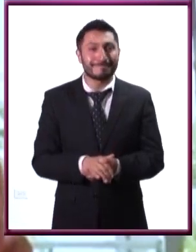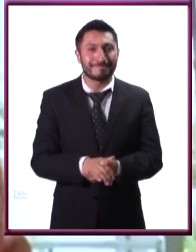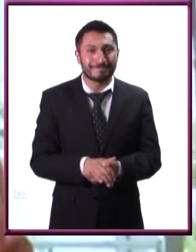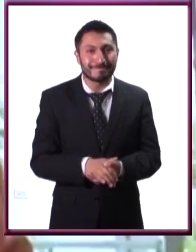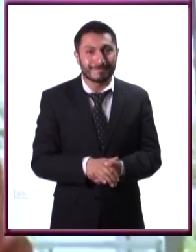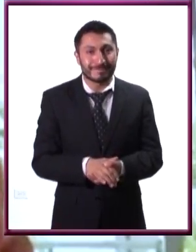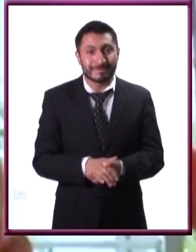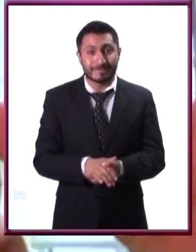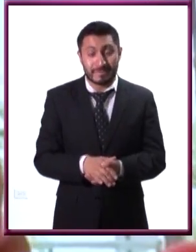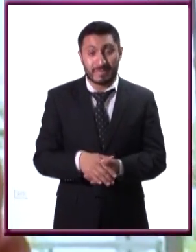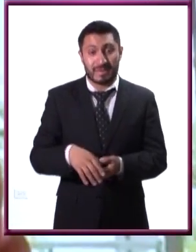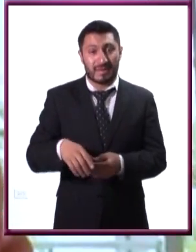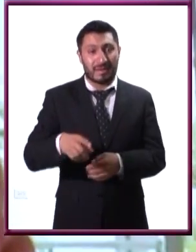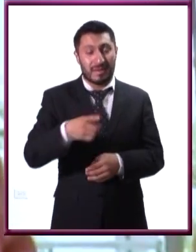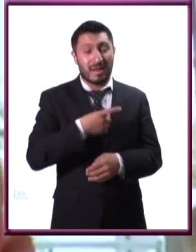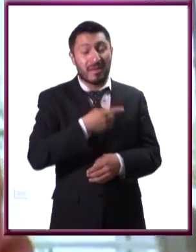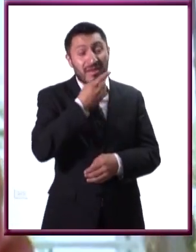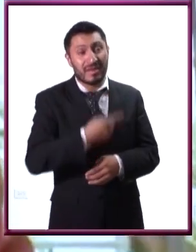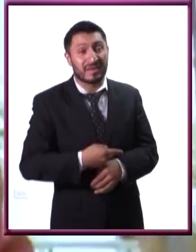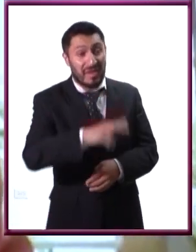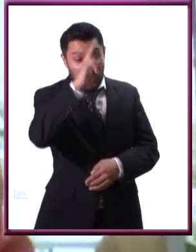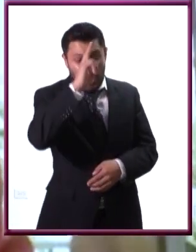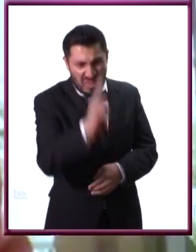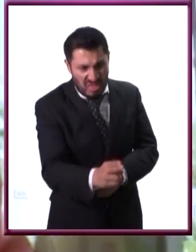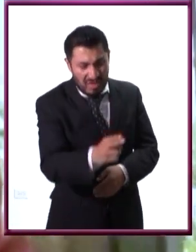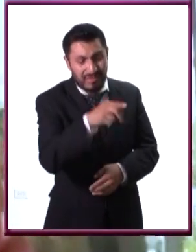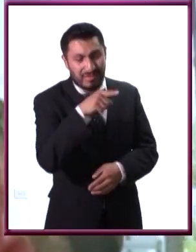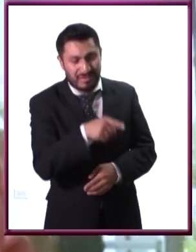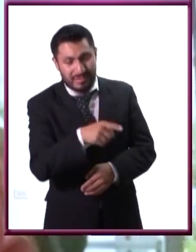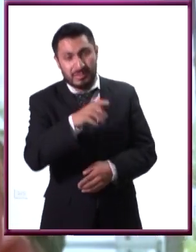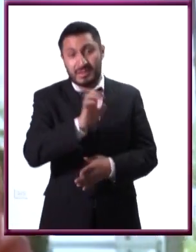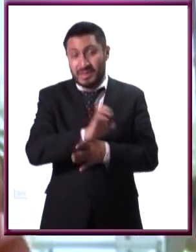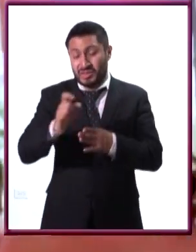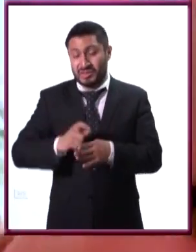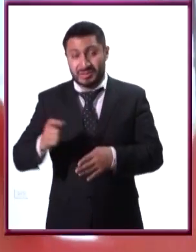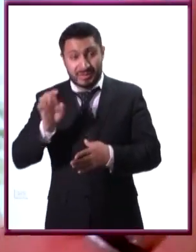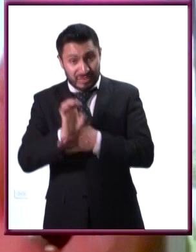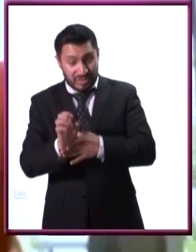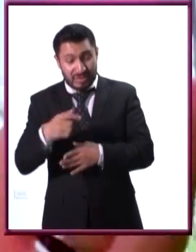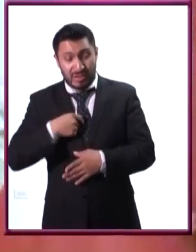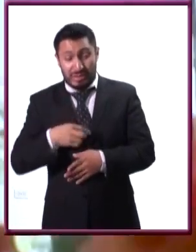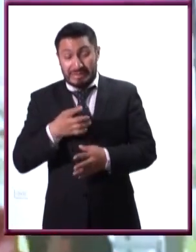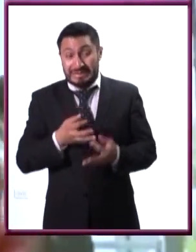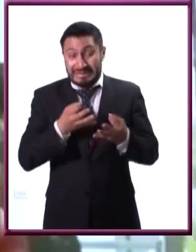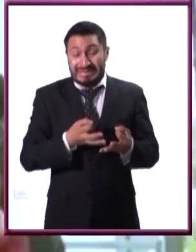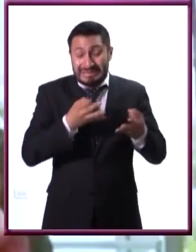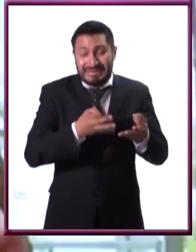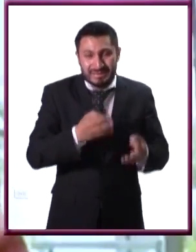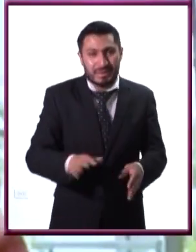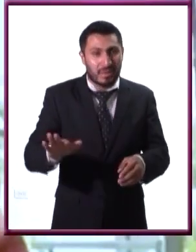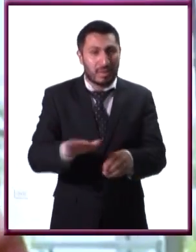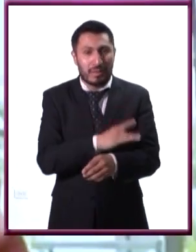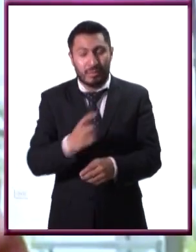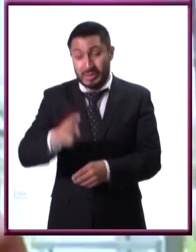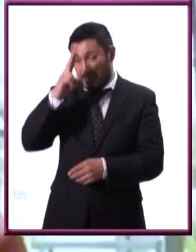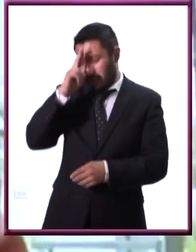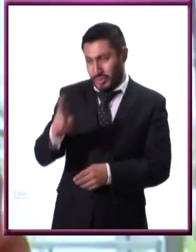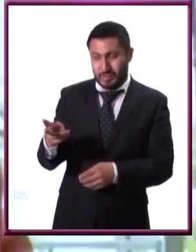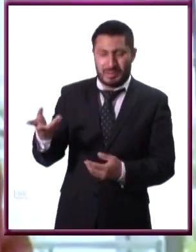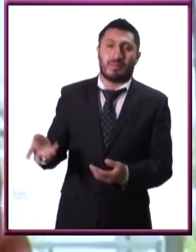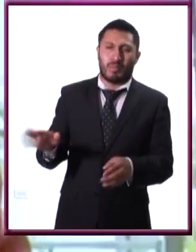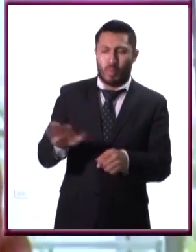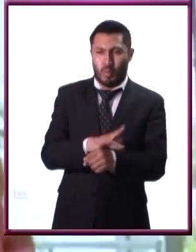negado, y denegado, porque te invita a explorarlo en el nivel de la prohibición, vamos, desde el nivel de la